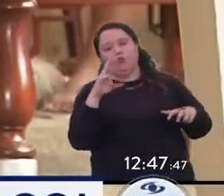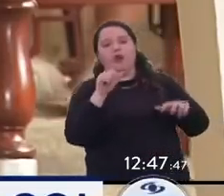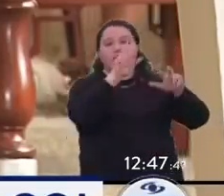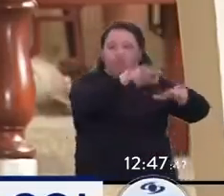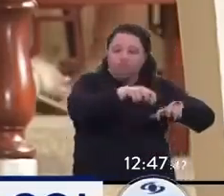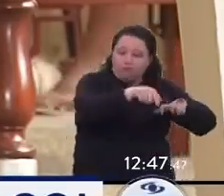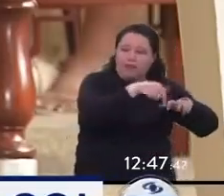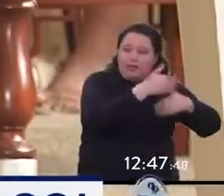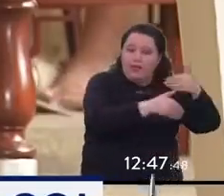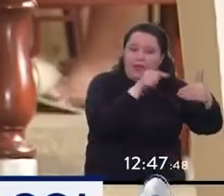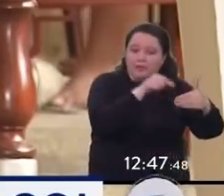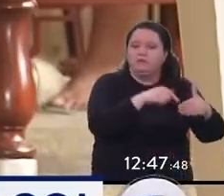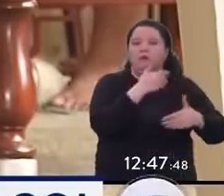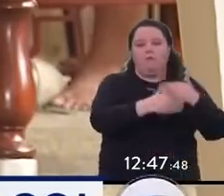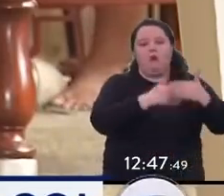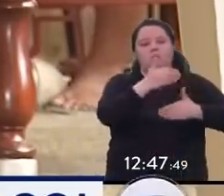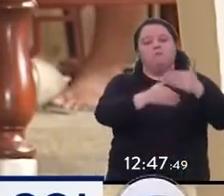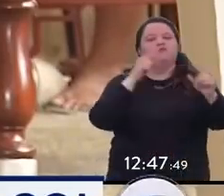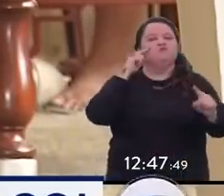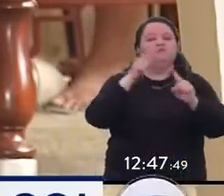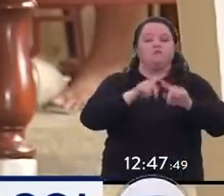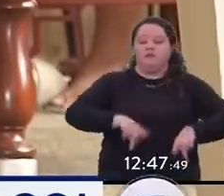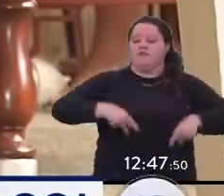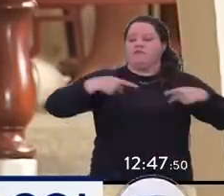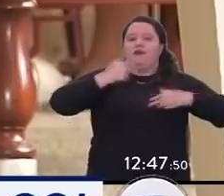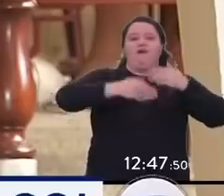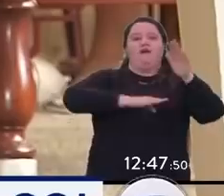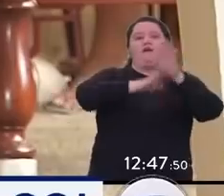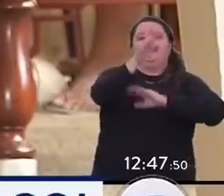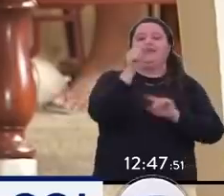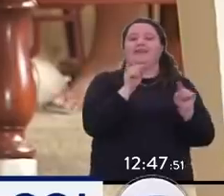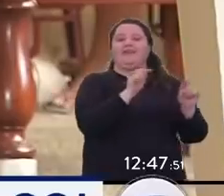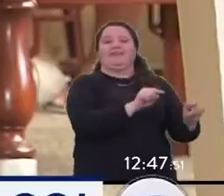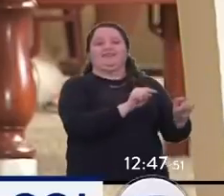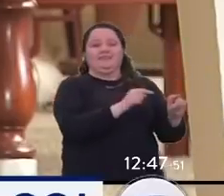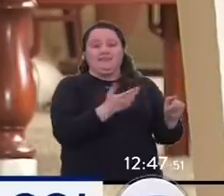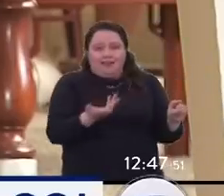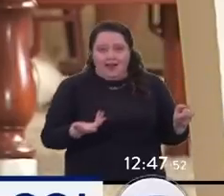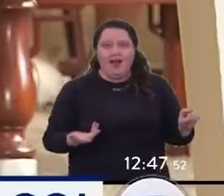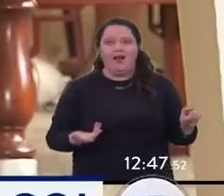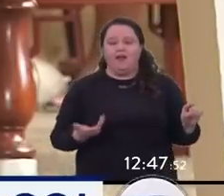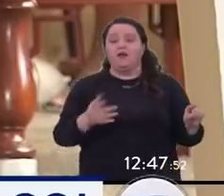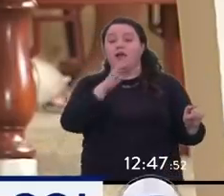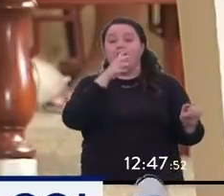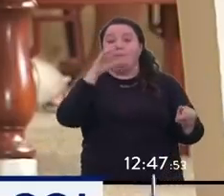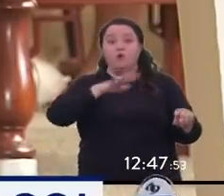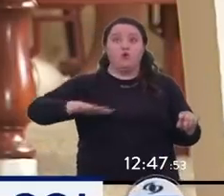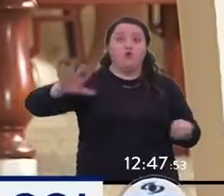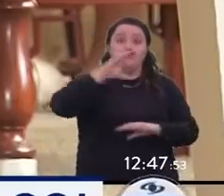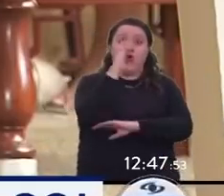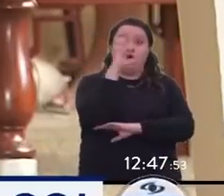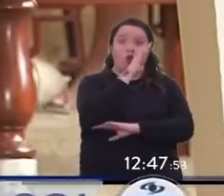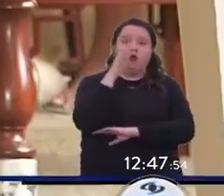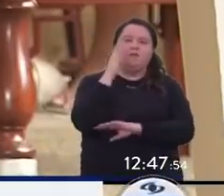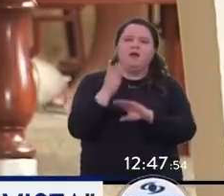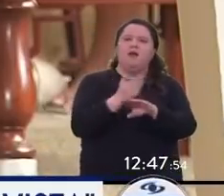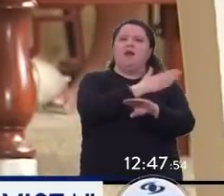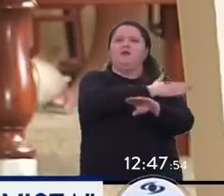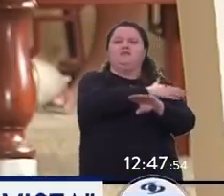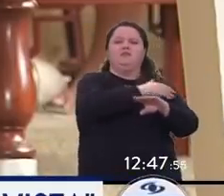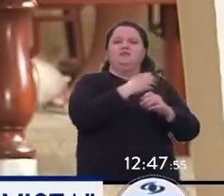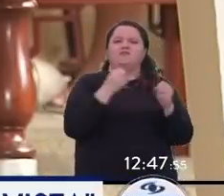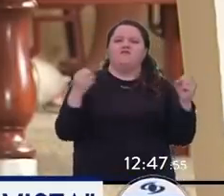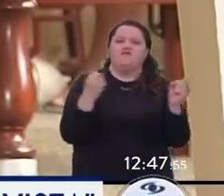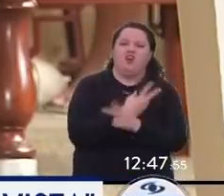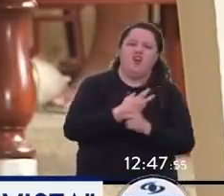nuevo camino de un desarrollo para la vida, ¿sí? Y es que el campo colombiano que estuvo sembrado de